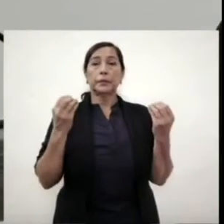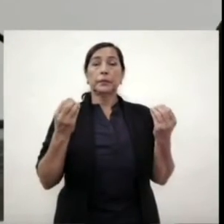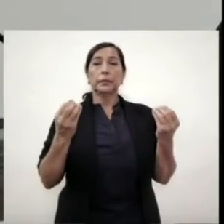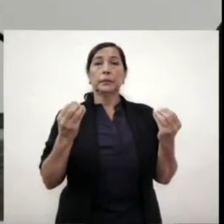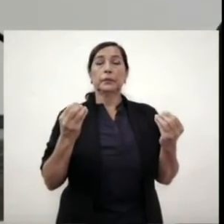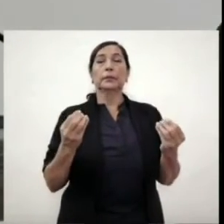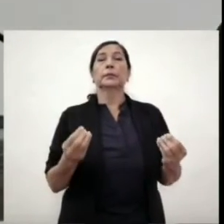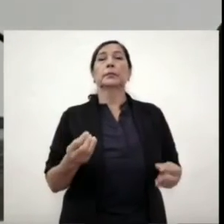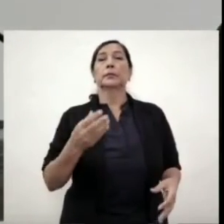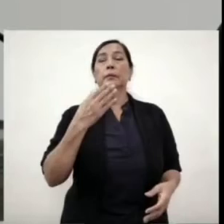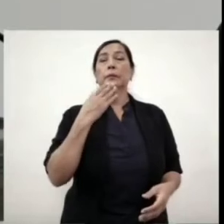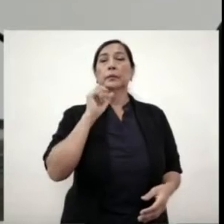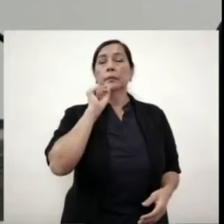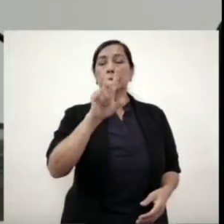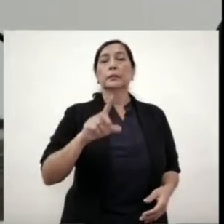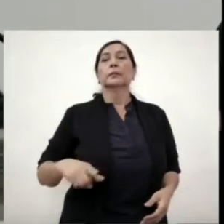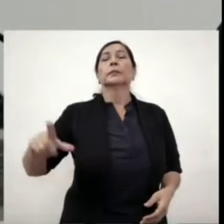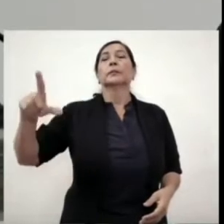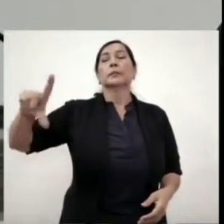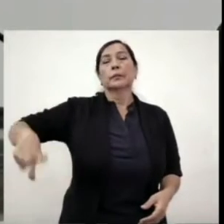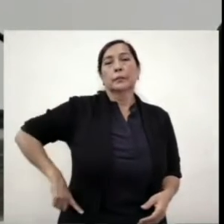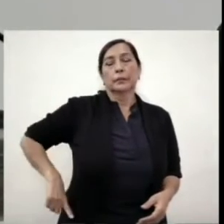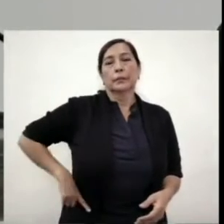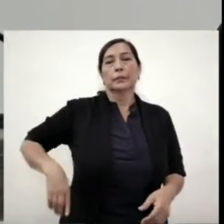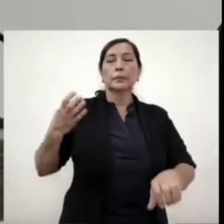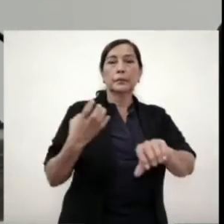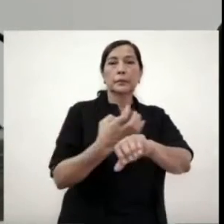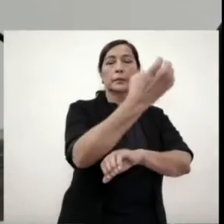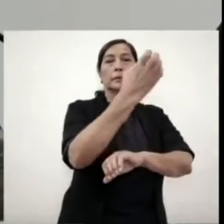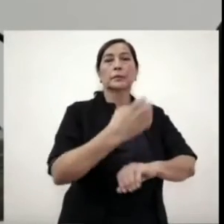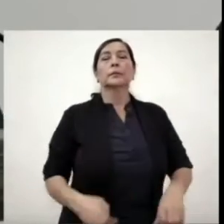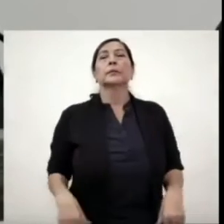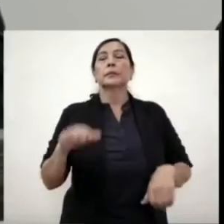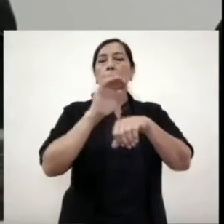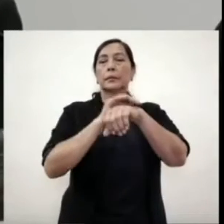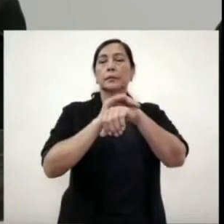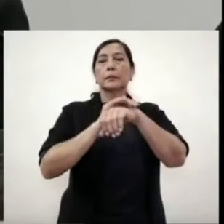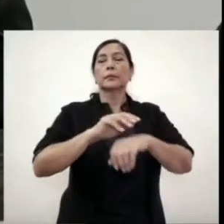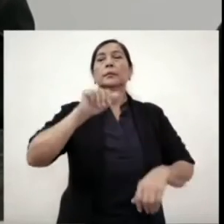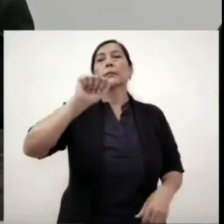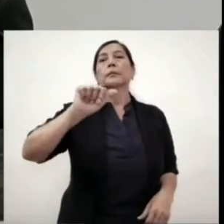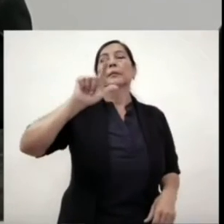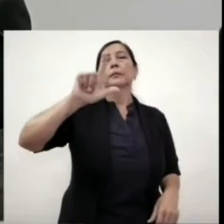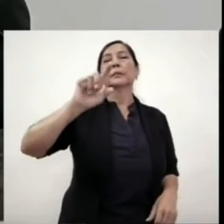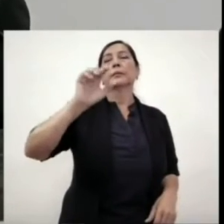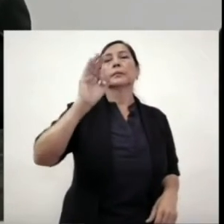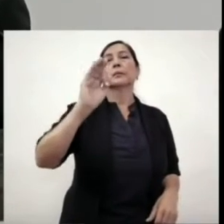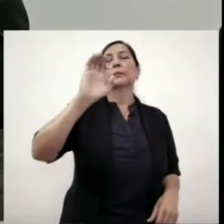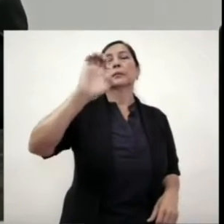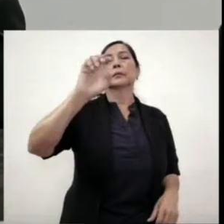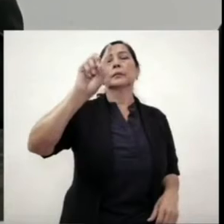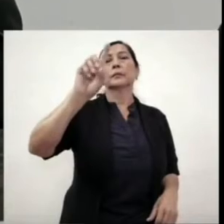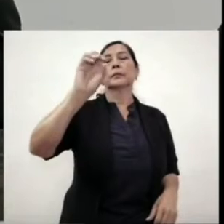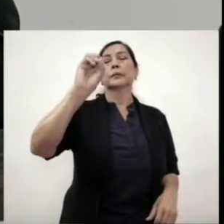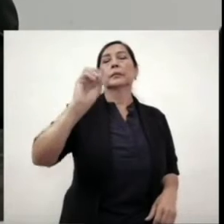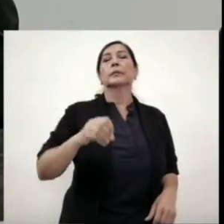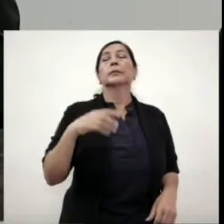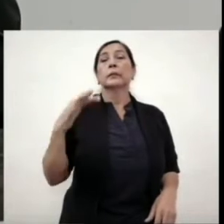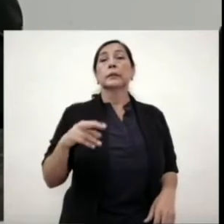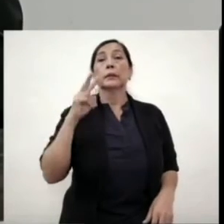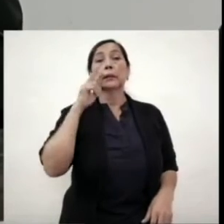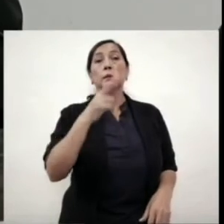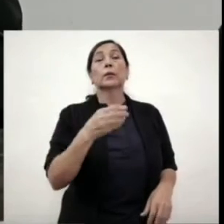al gobernador del estado, a mi amigo Alfredo Ramírez, que ha mostrado un gran interés por